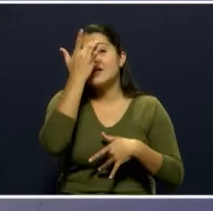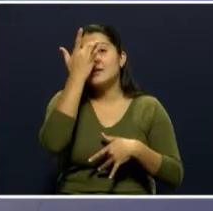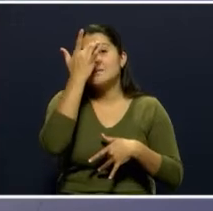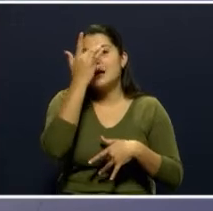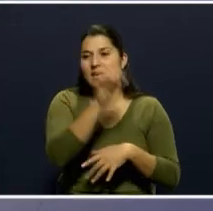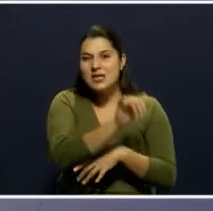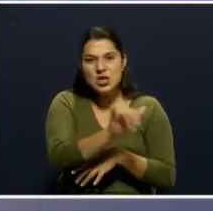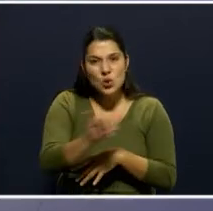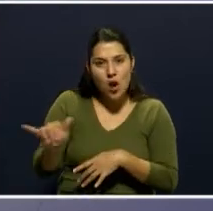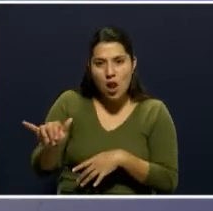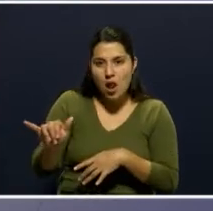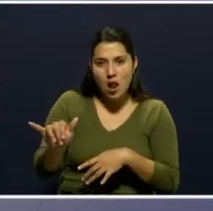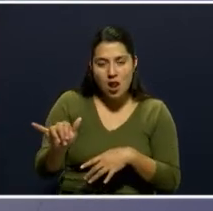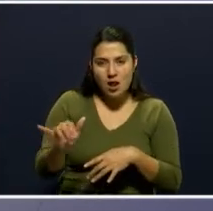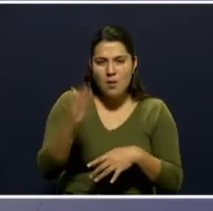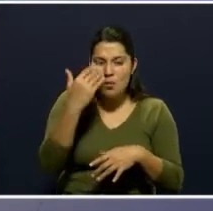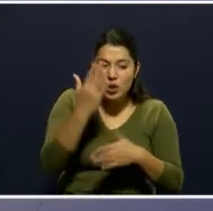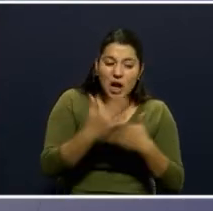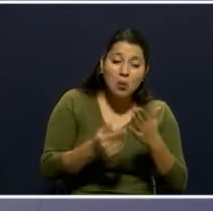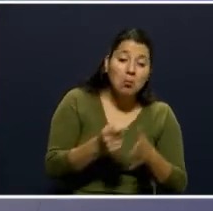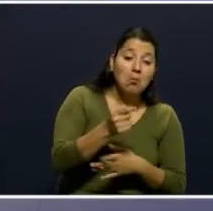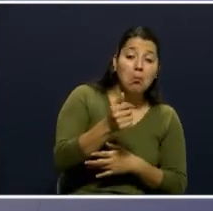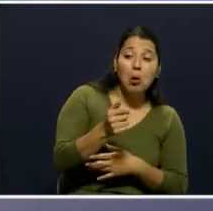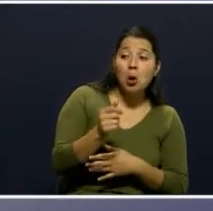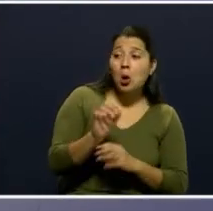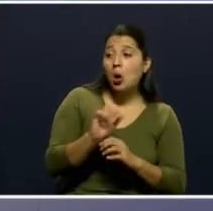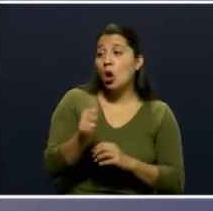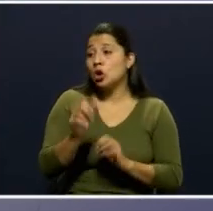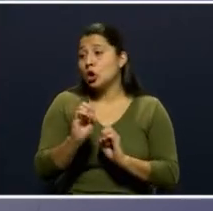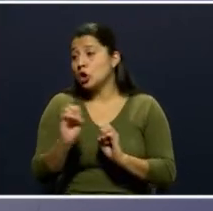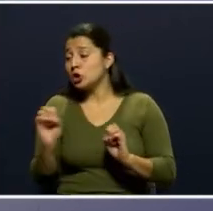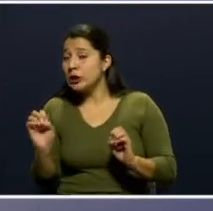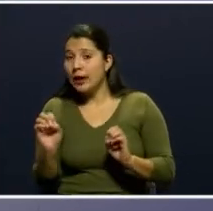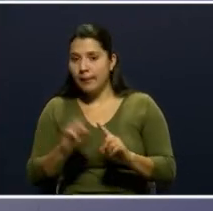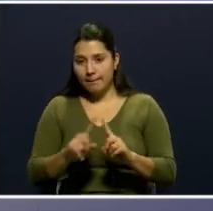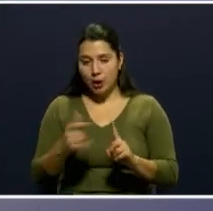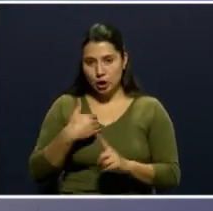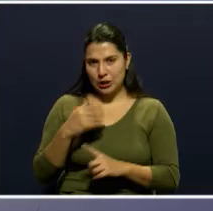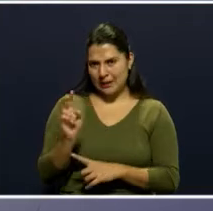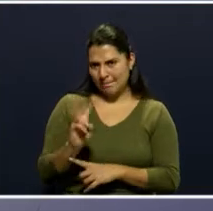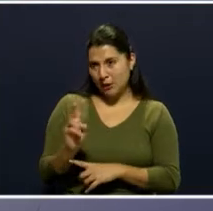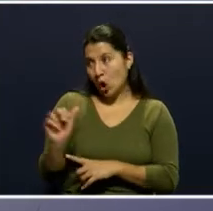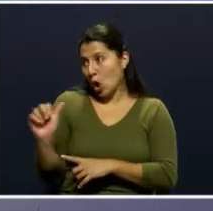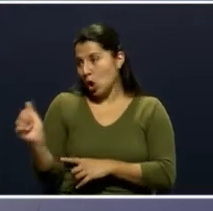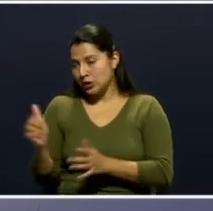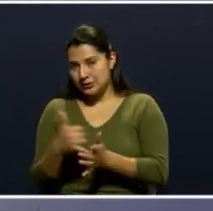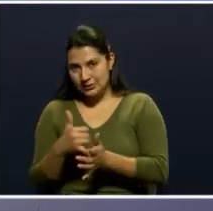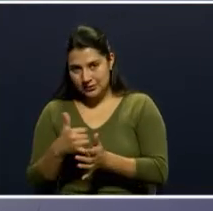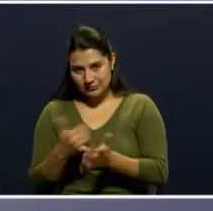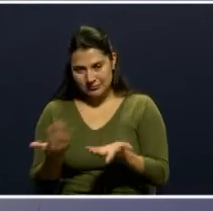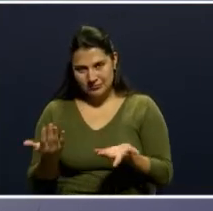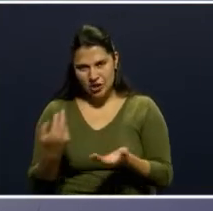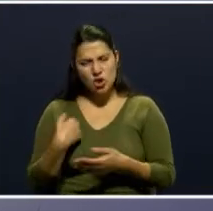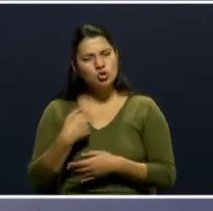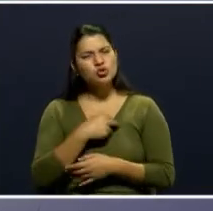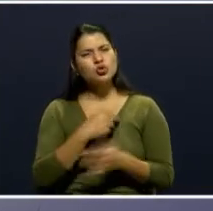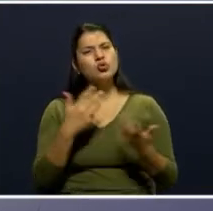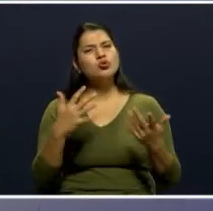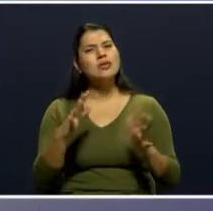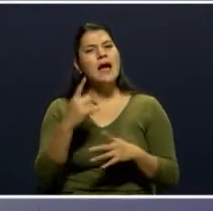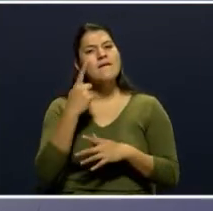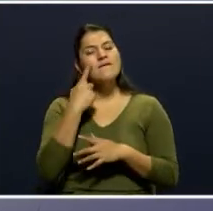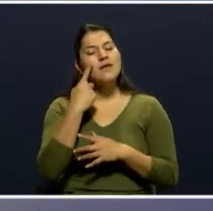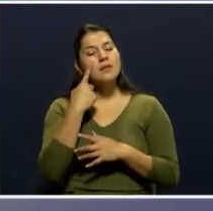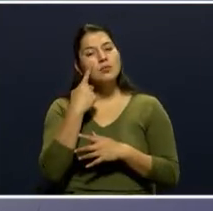con igual gravedad? Estamos viendo una cantidad de casos muy disímiles que para uno